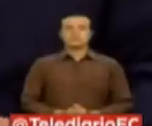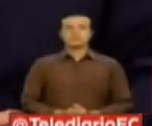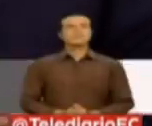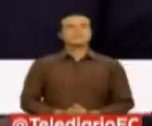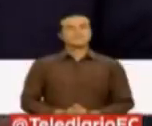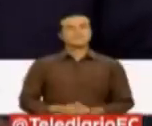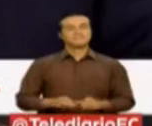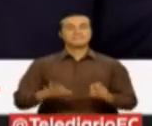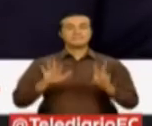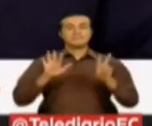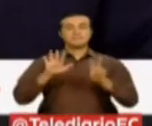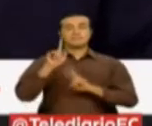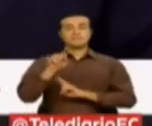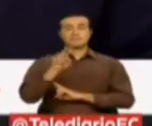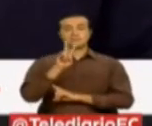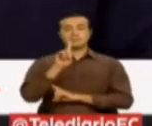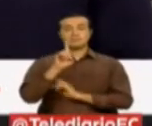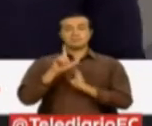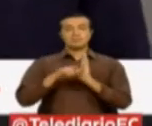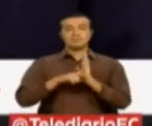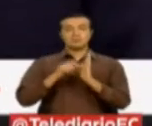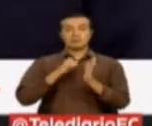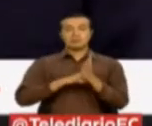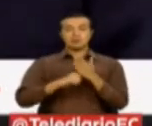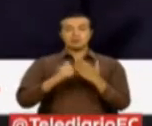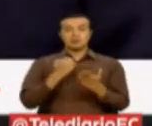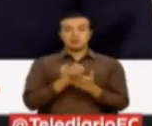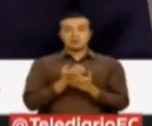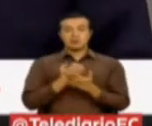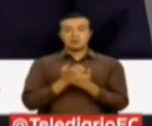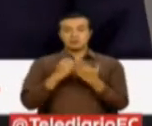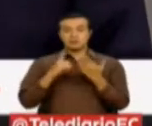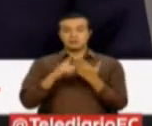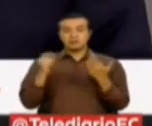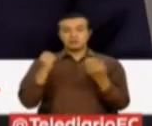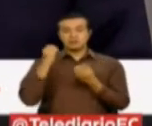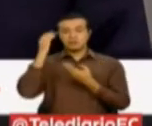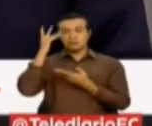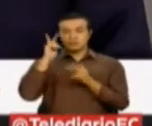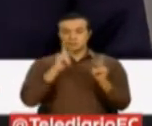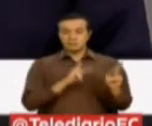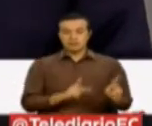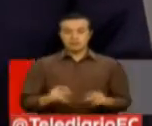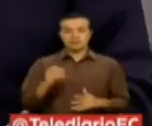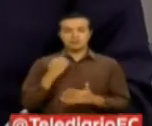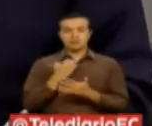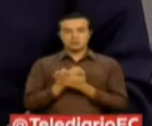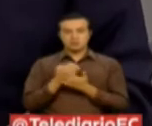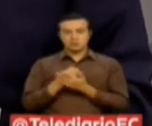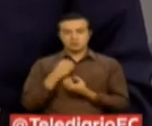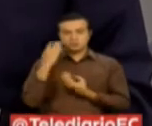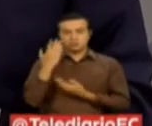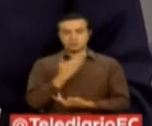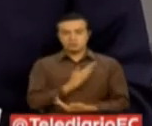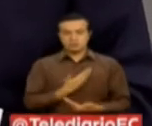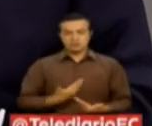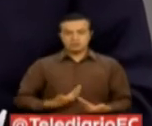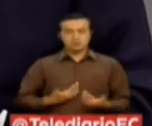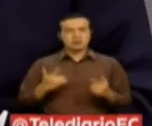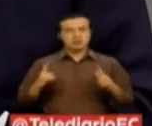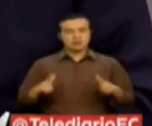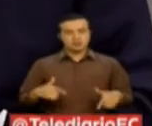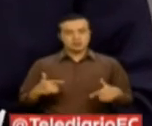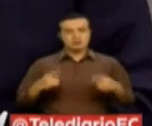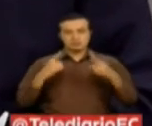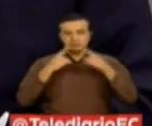7 de la mañana con 21 minutos el ministerio de economía y finanzas detalló el plan económico que presentó el presidente de lenin